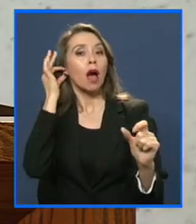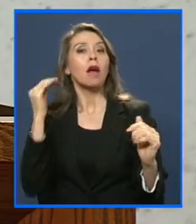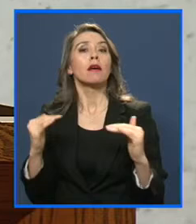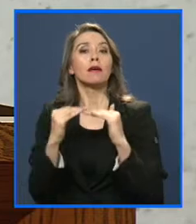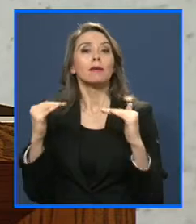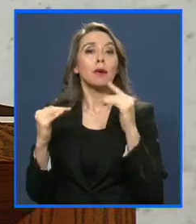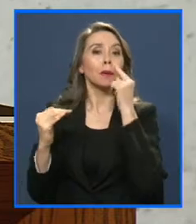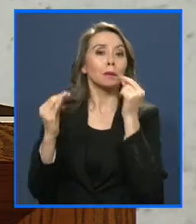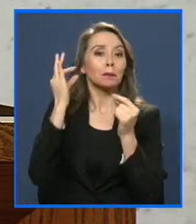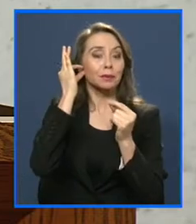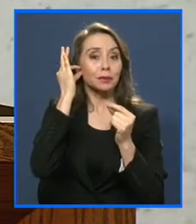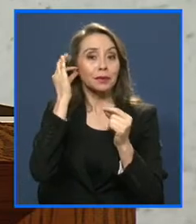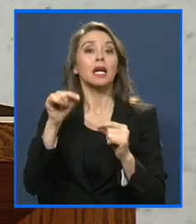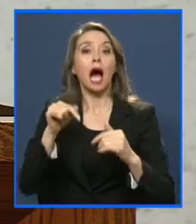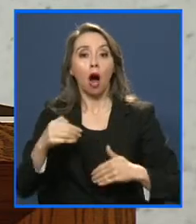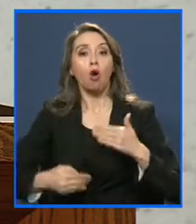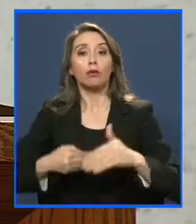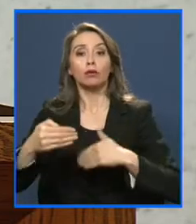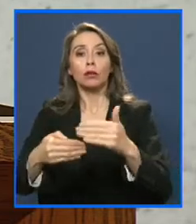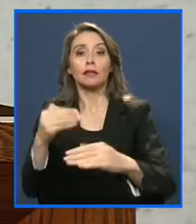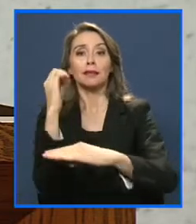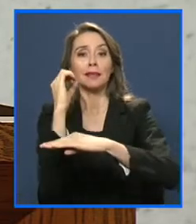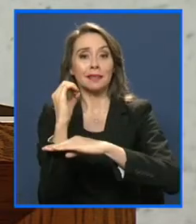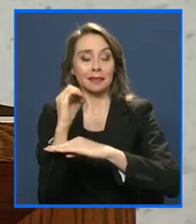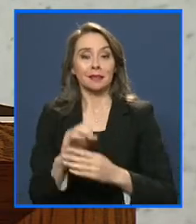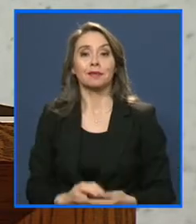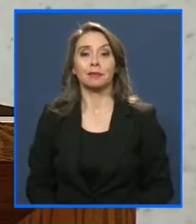la cual está en pleno funcionamiento